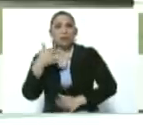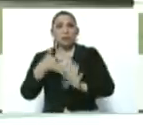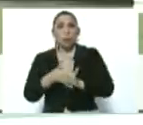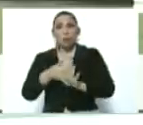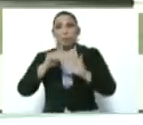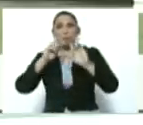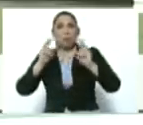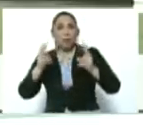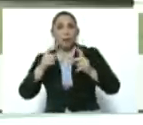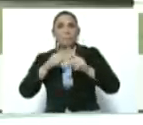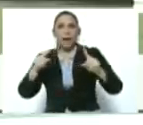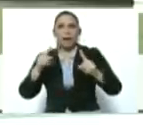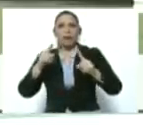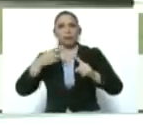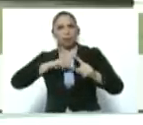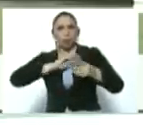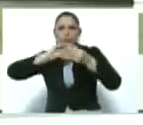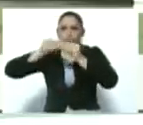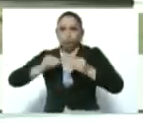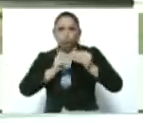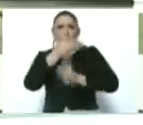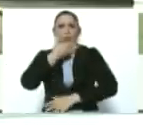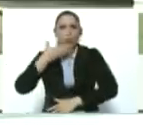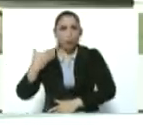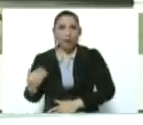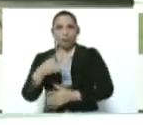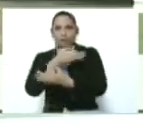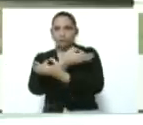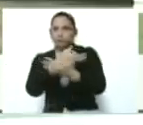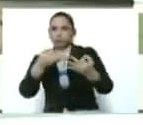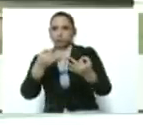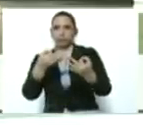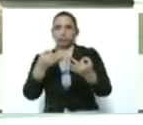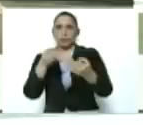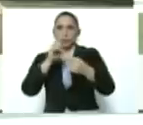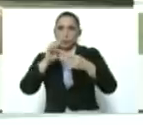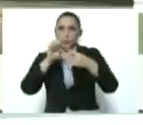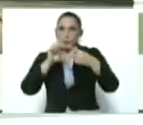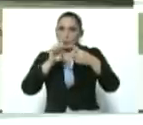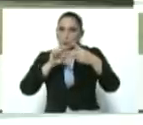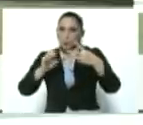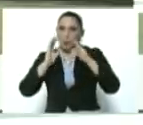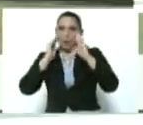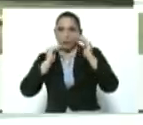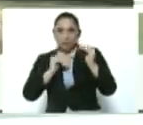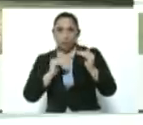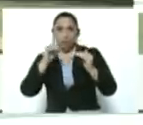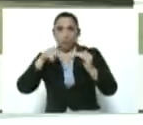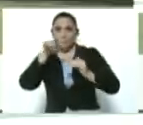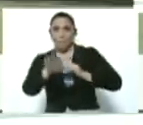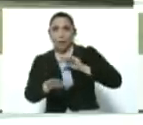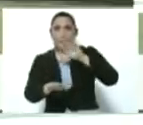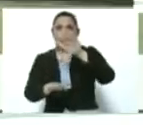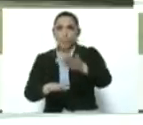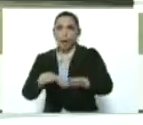para ir ajustando mejorando perfeccionando la estrategia los pasos que damos para atender